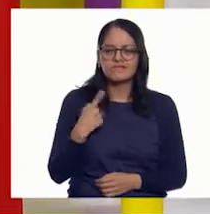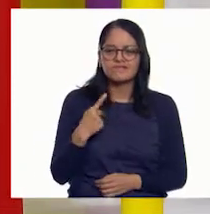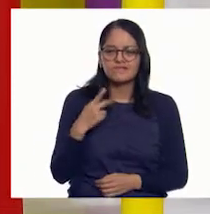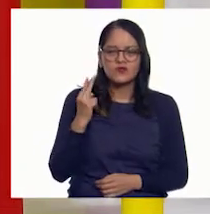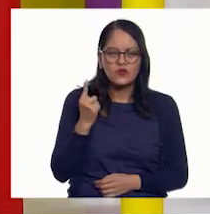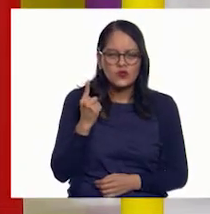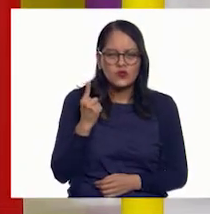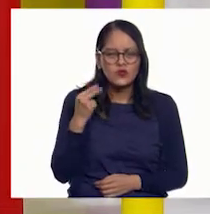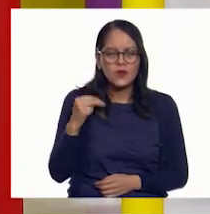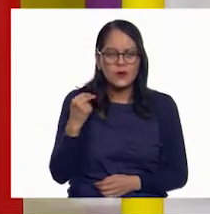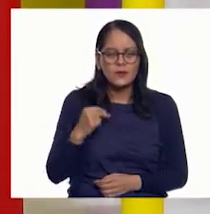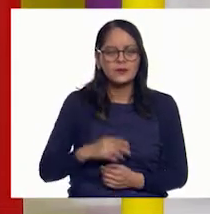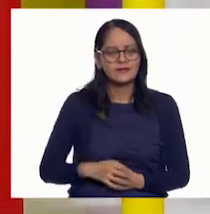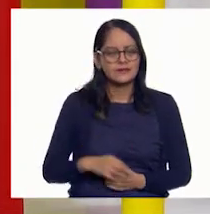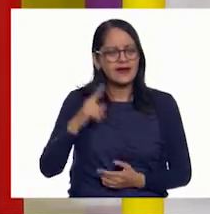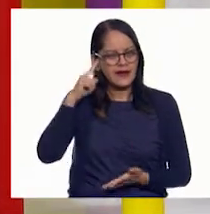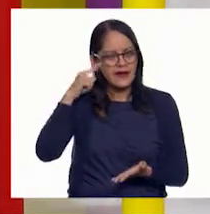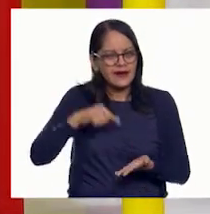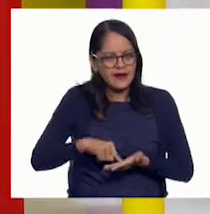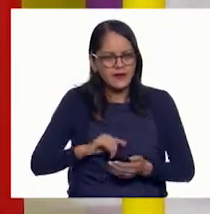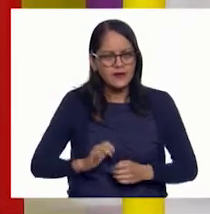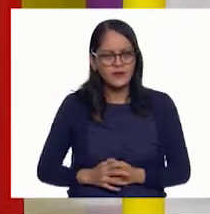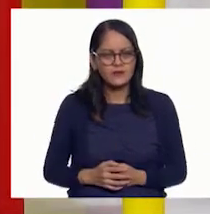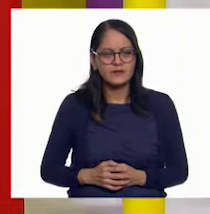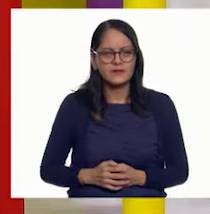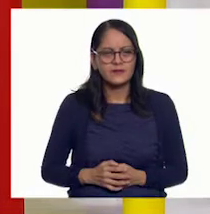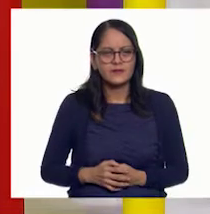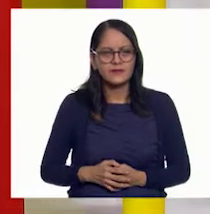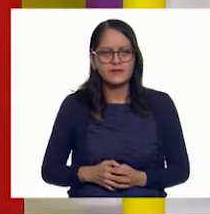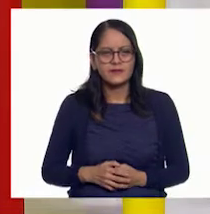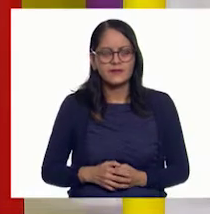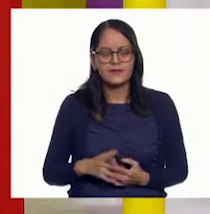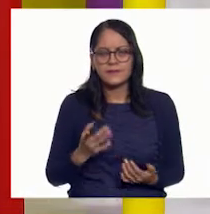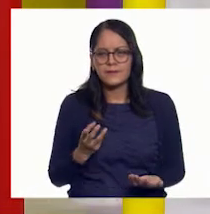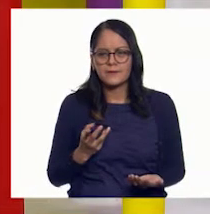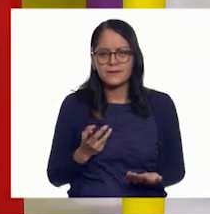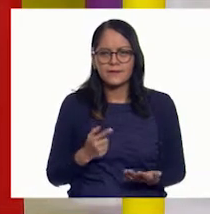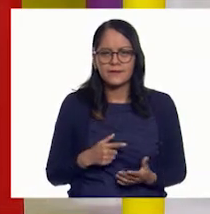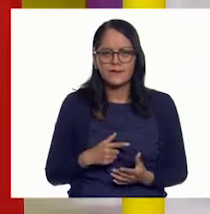mente. ¿Será el